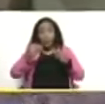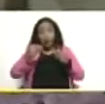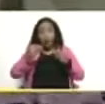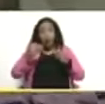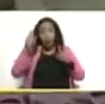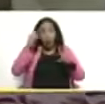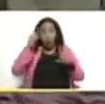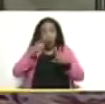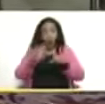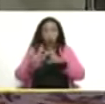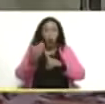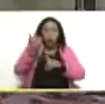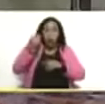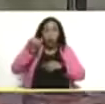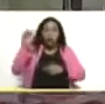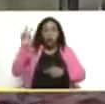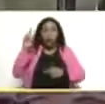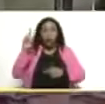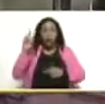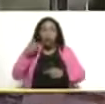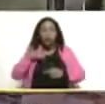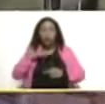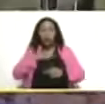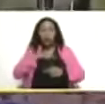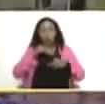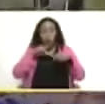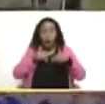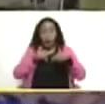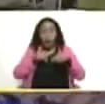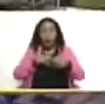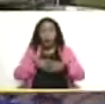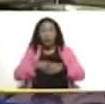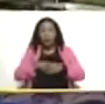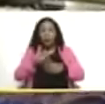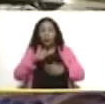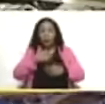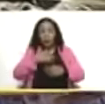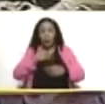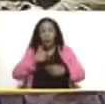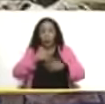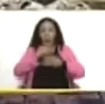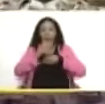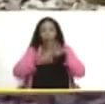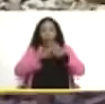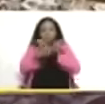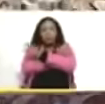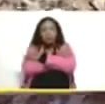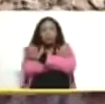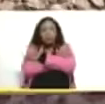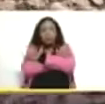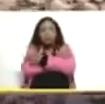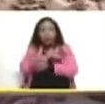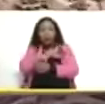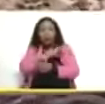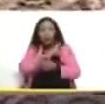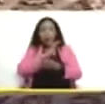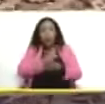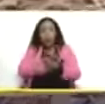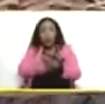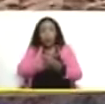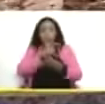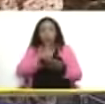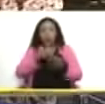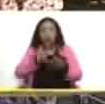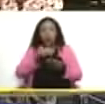objetivos del país. Hemos pasado precisamente, yo quiero felicitar a toda la Fuerza Armada Nacional Bolivariana en